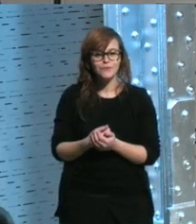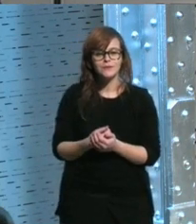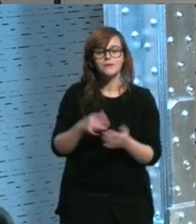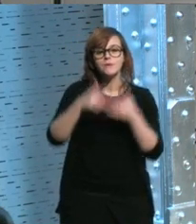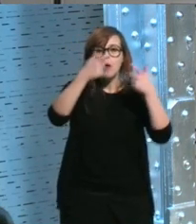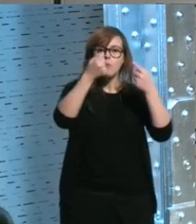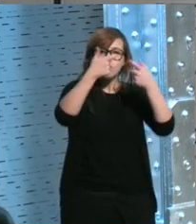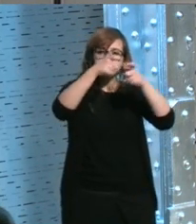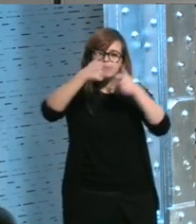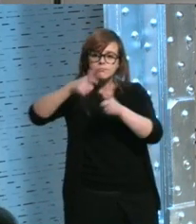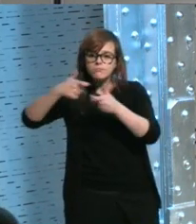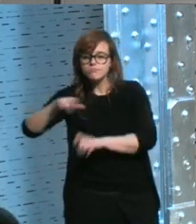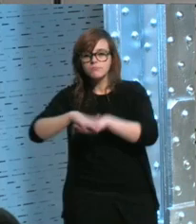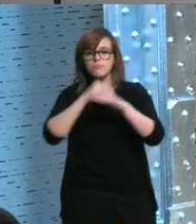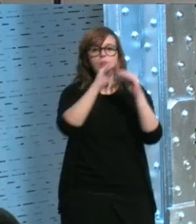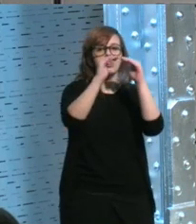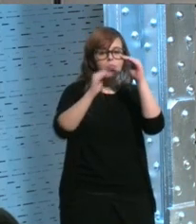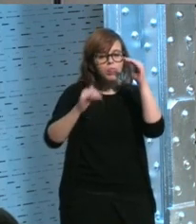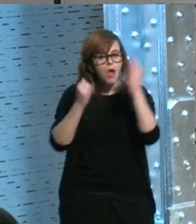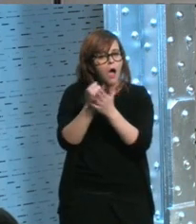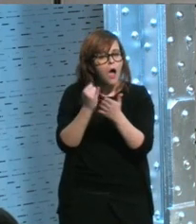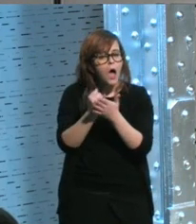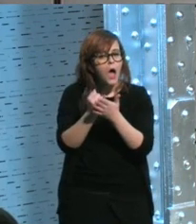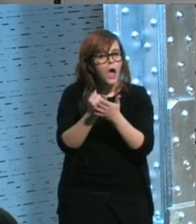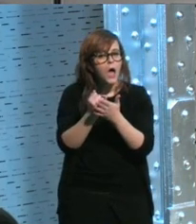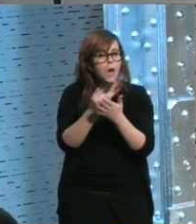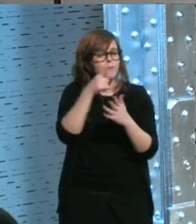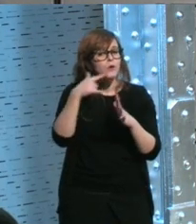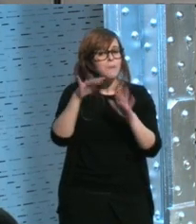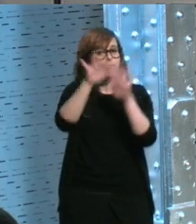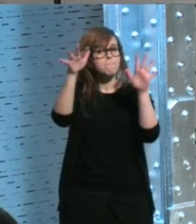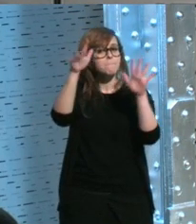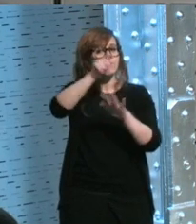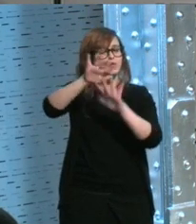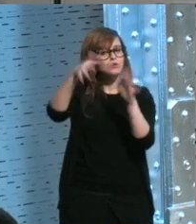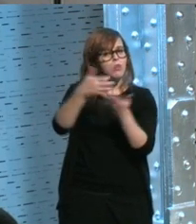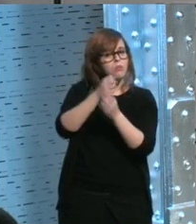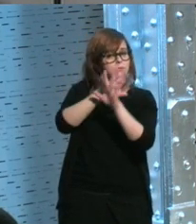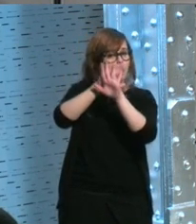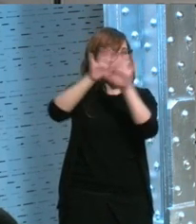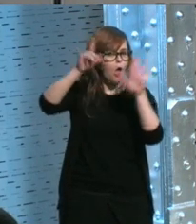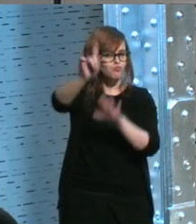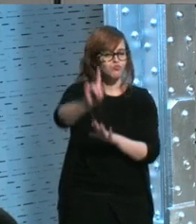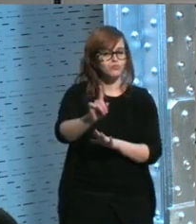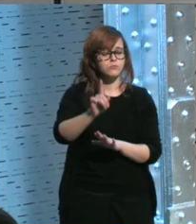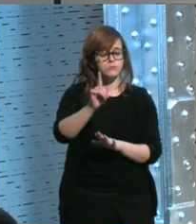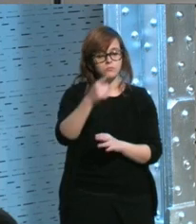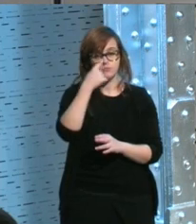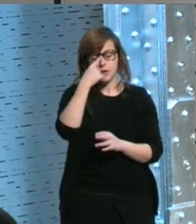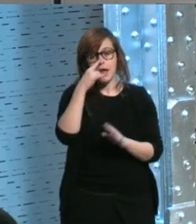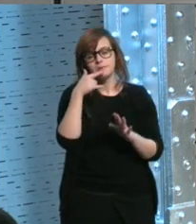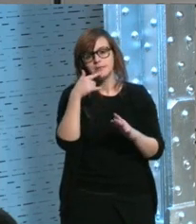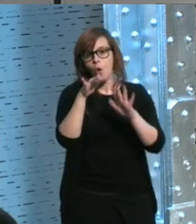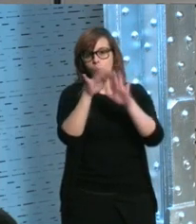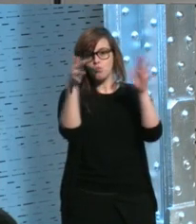categorización. Lo que sí creo es que todo el mundo tiene claro, no, hay en todas, siempre que digo